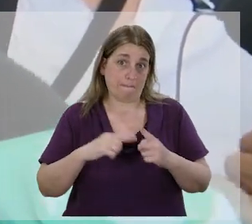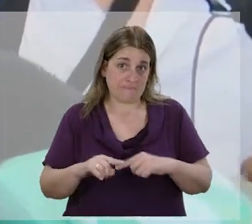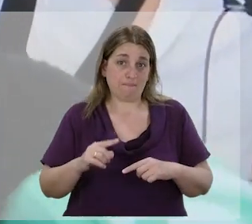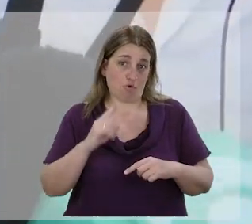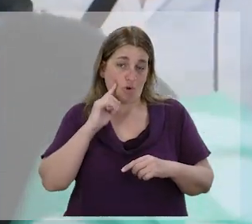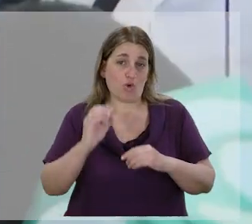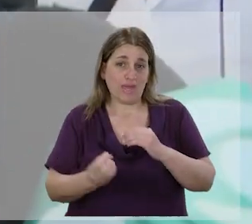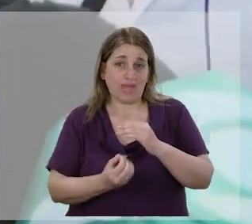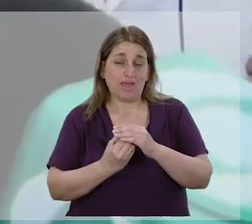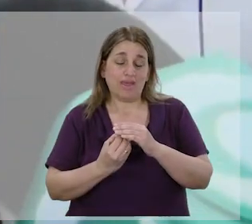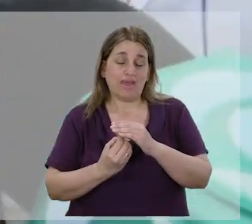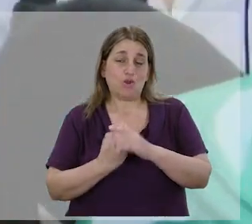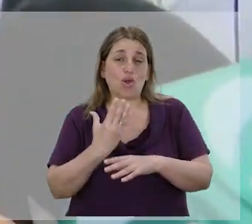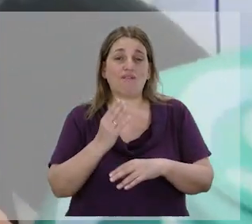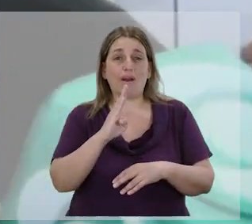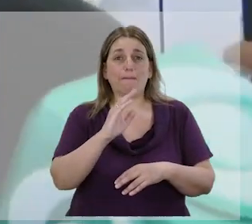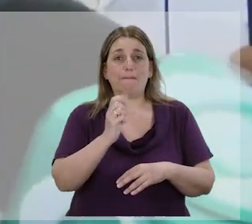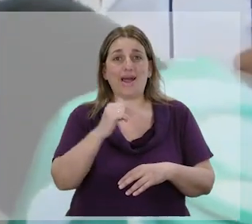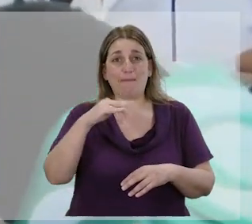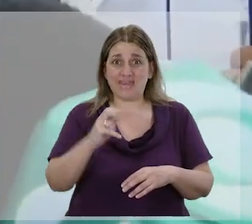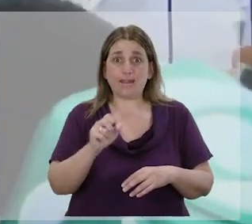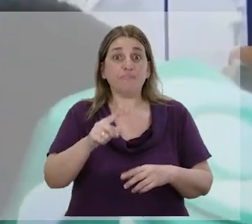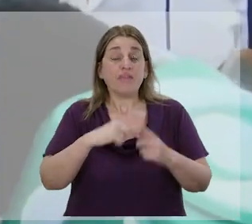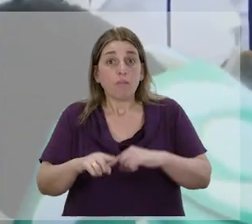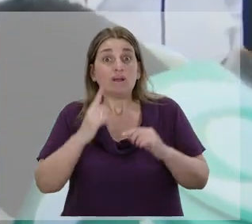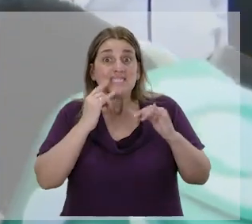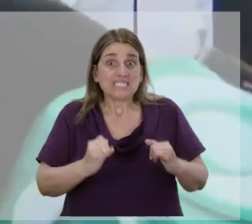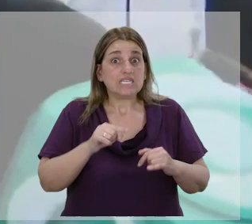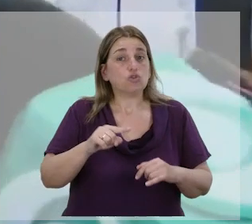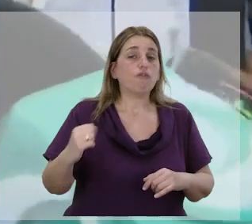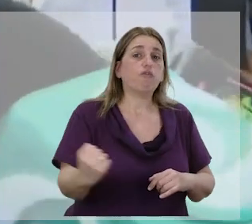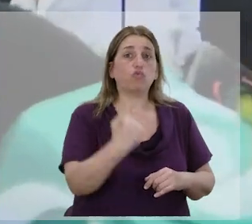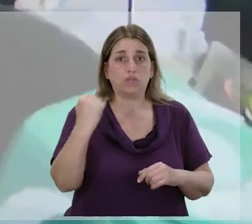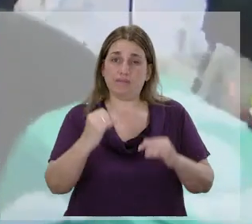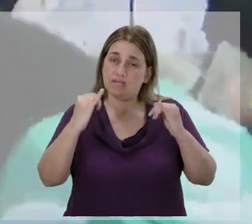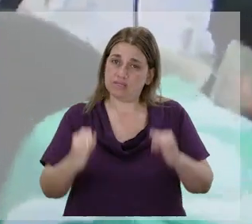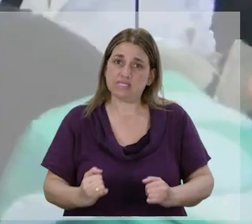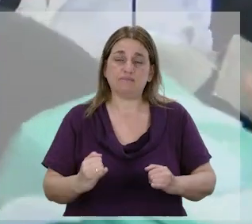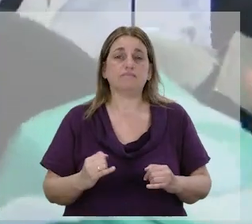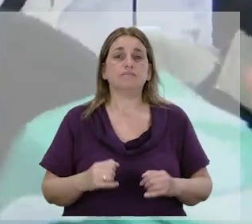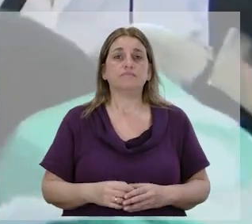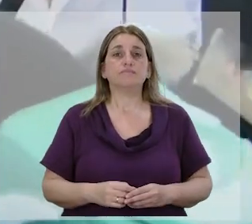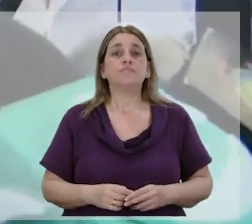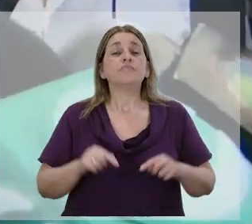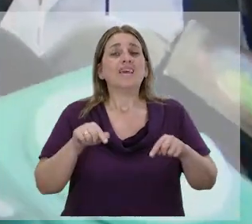Palmira. Obviamente después con el desarrollo de nuestro país, Nueva Palmira cobró una relevancia